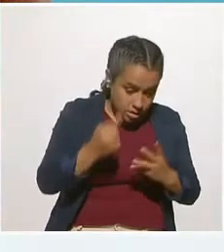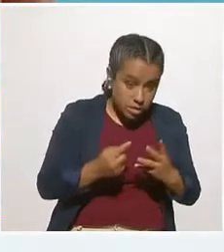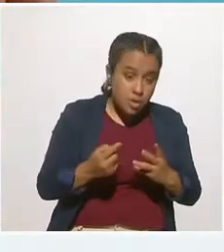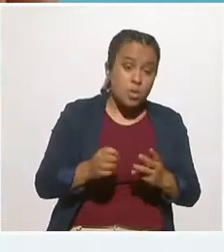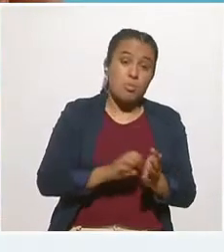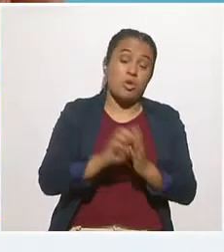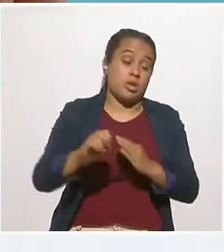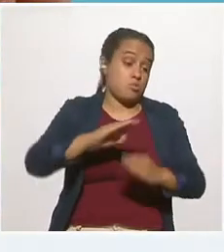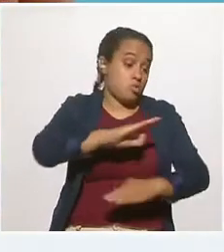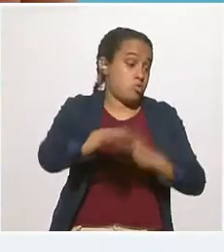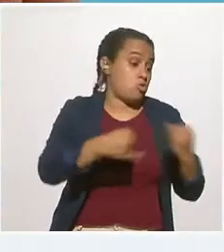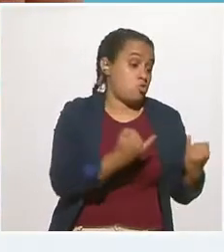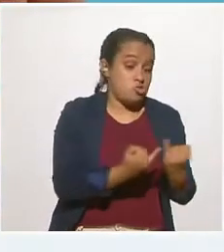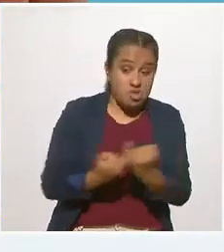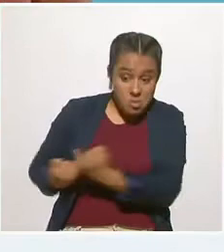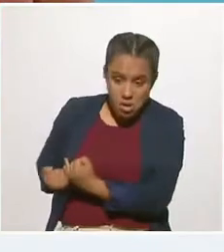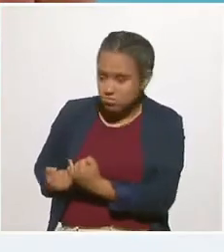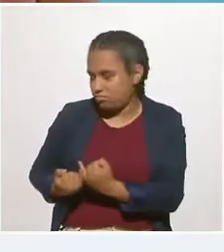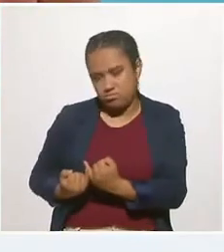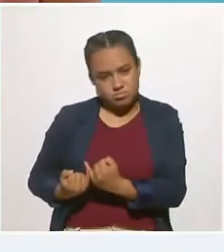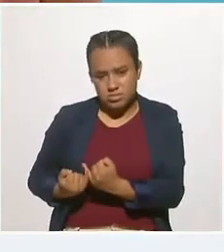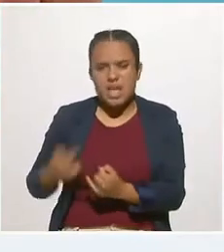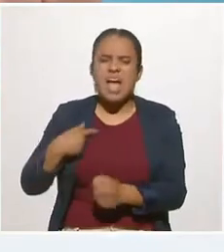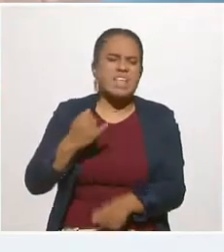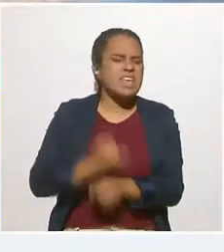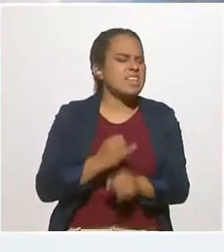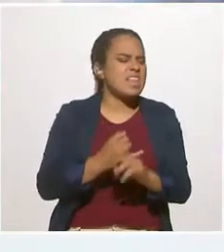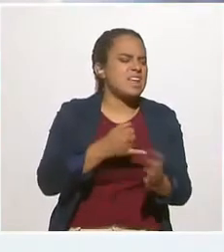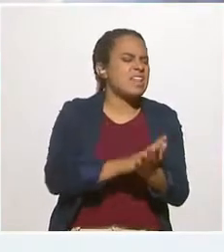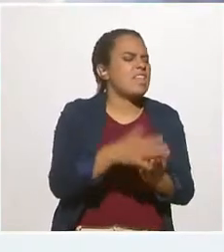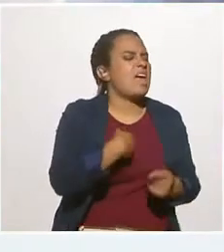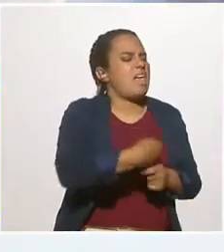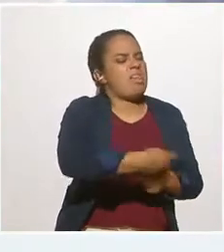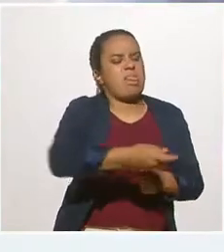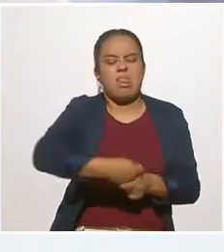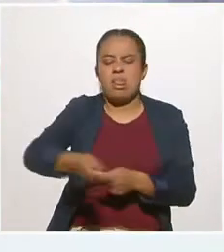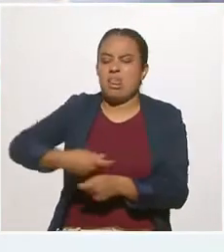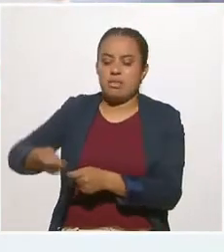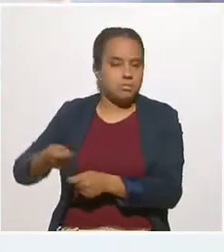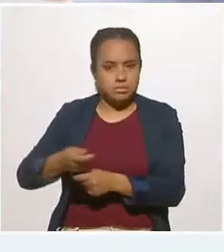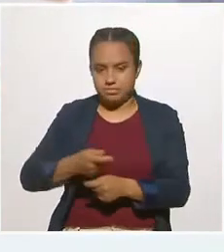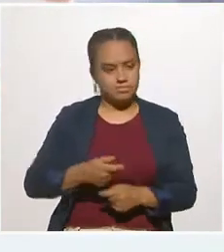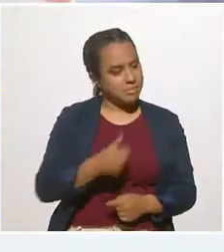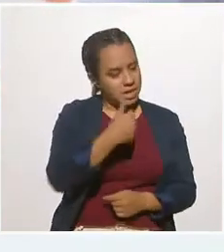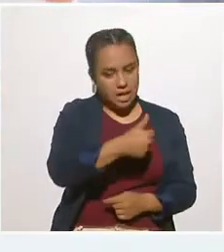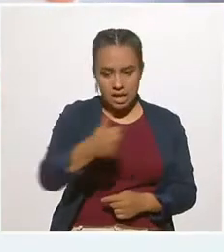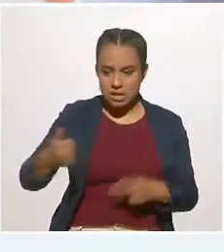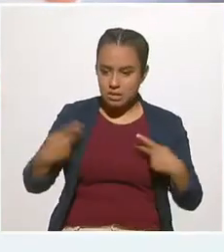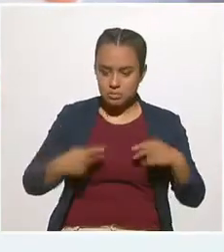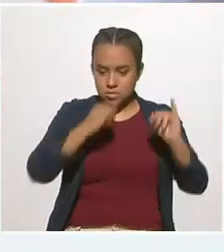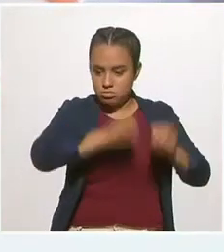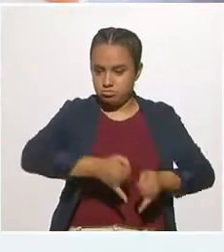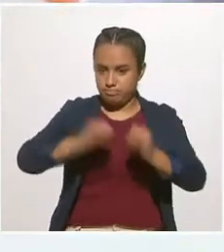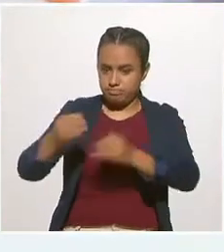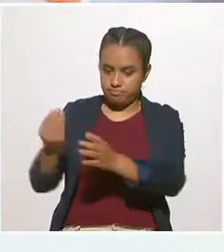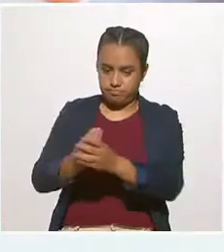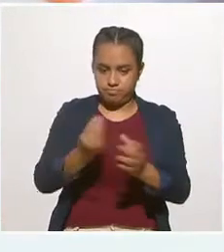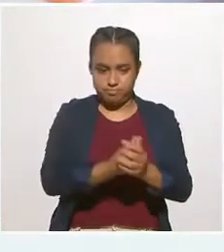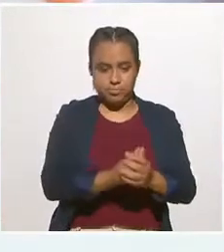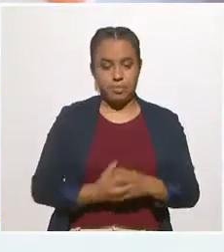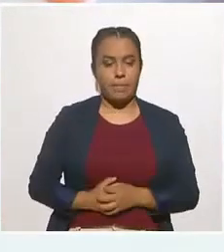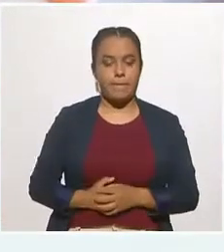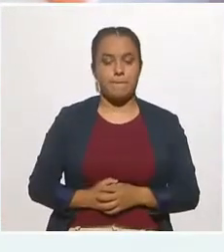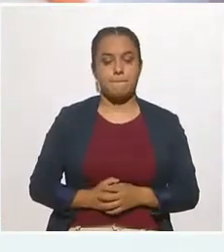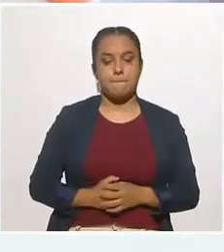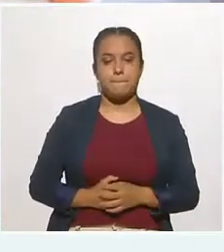pueda imprimir de internet y entregarse. Tiene que ser totalmente personalizado. Claro. Bueno, pues también podemos ver que para prevenir